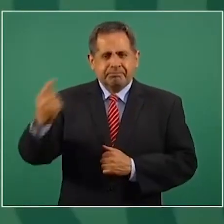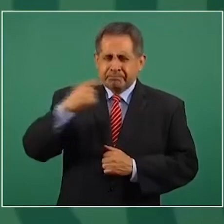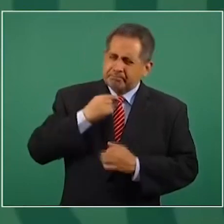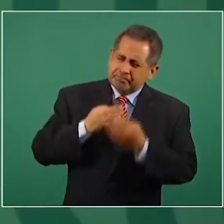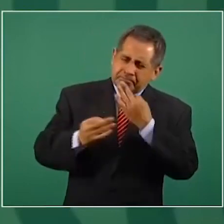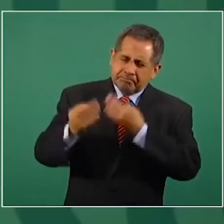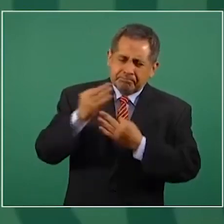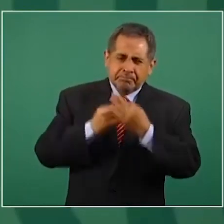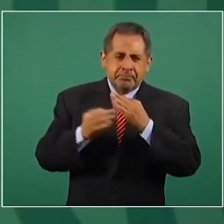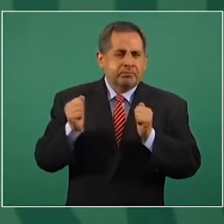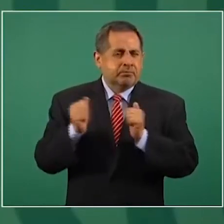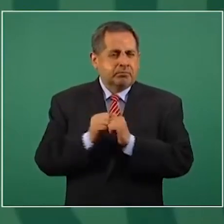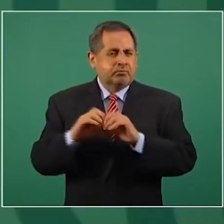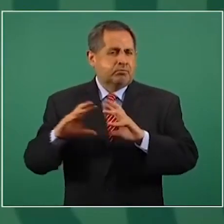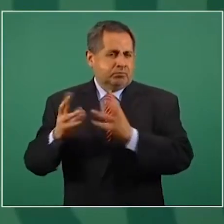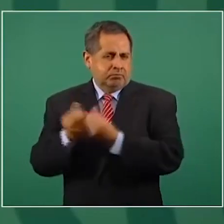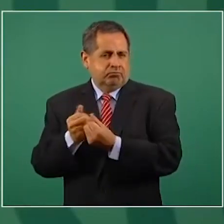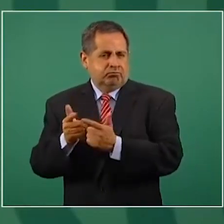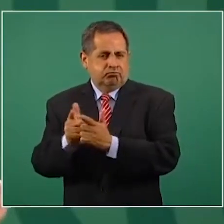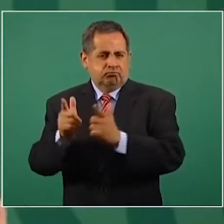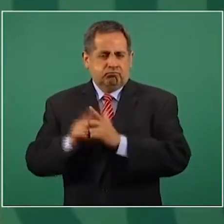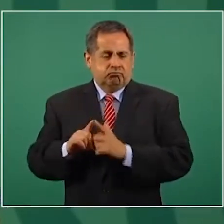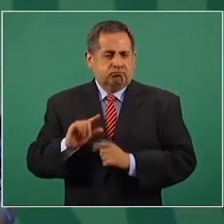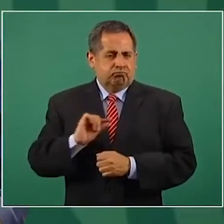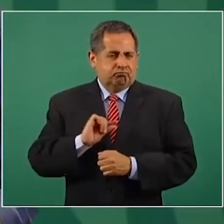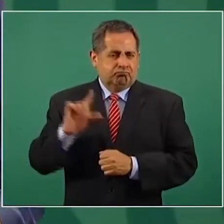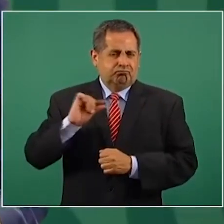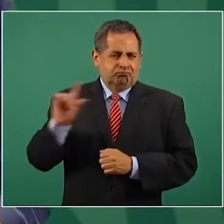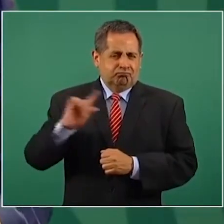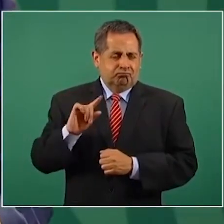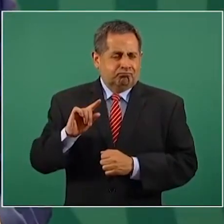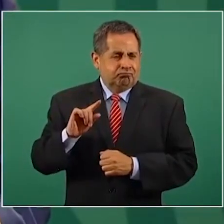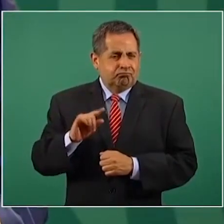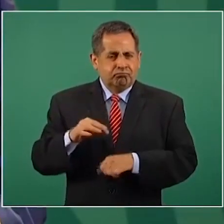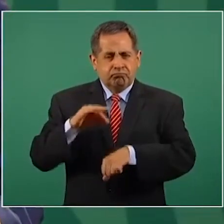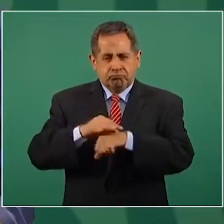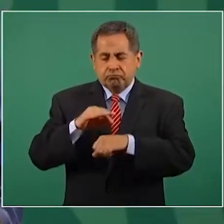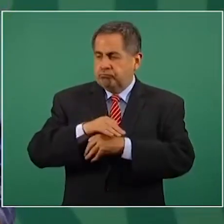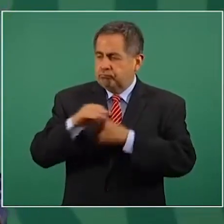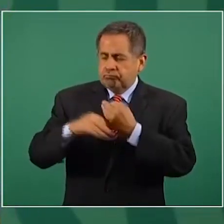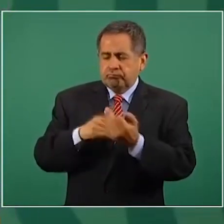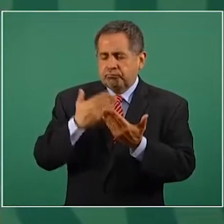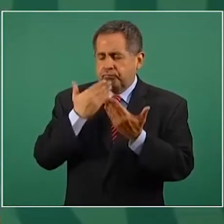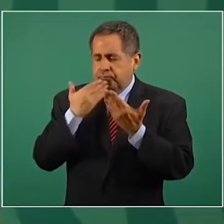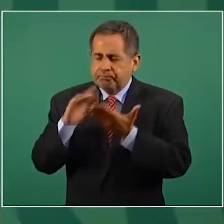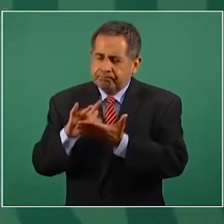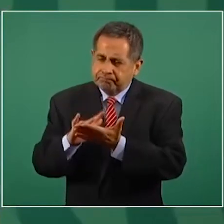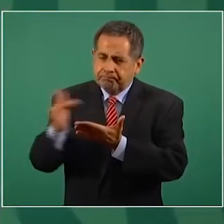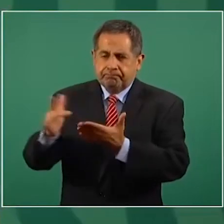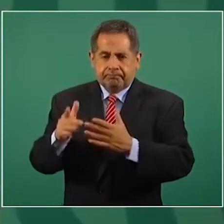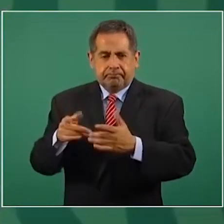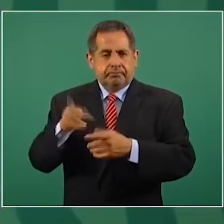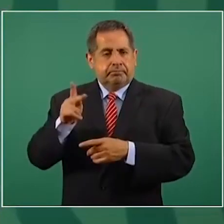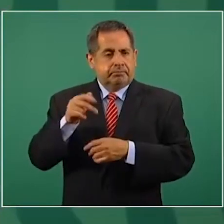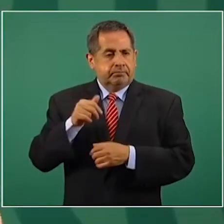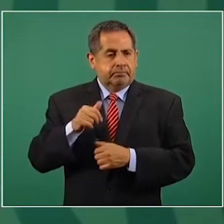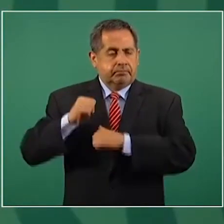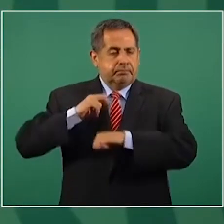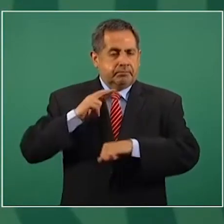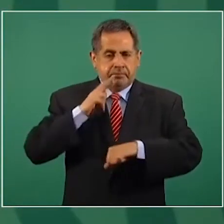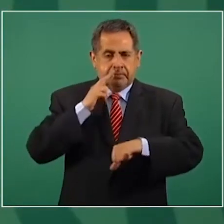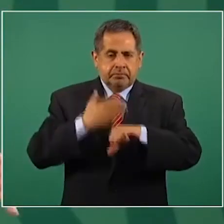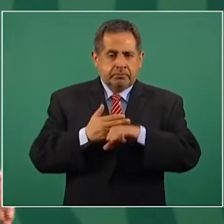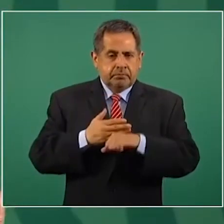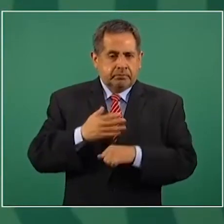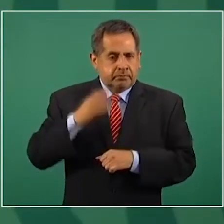atendió junto con un grupo de médicos a los que les agradezco mucho, pero él fue el coordinador de